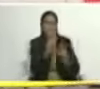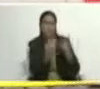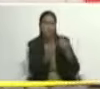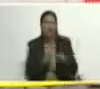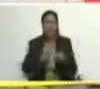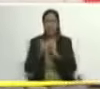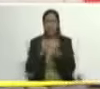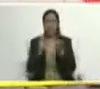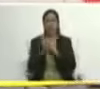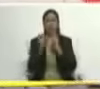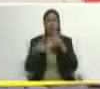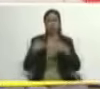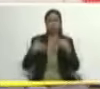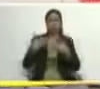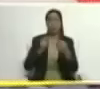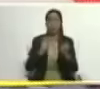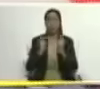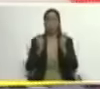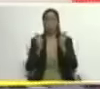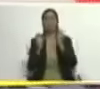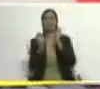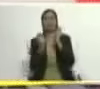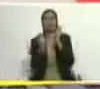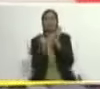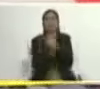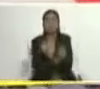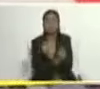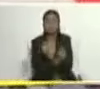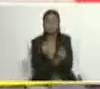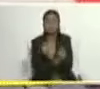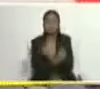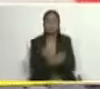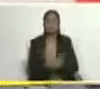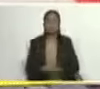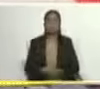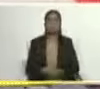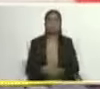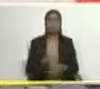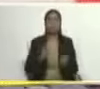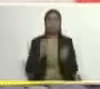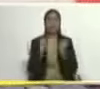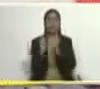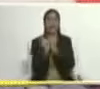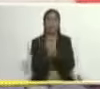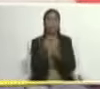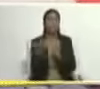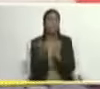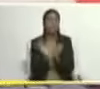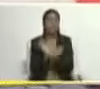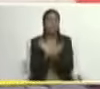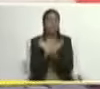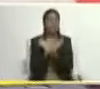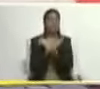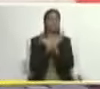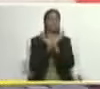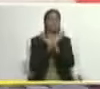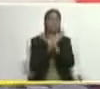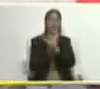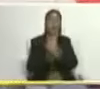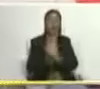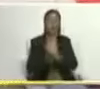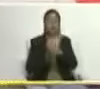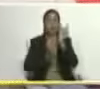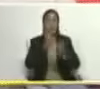civilizatorio. Hay un gran cambio de la geopolítica y de la civilización